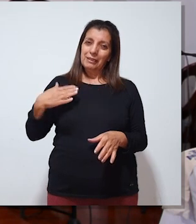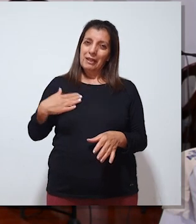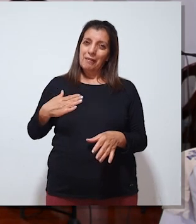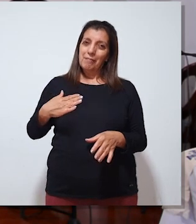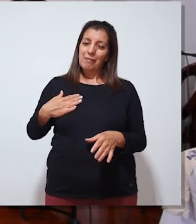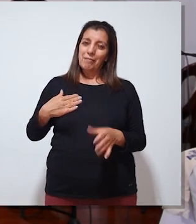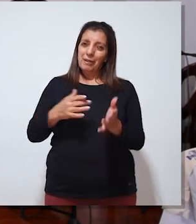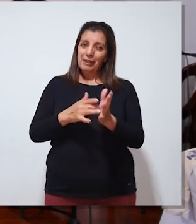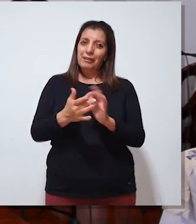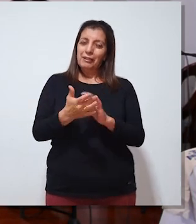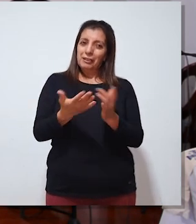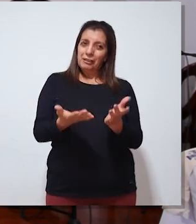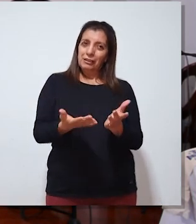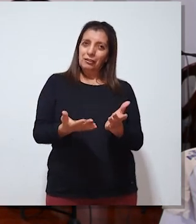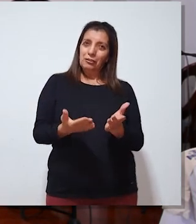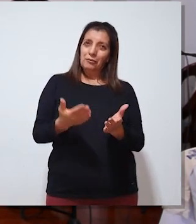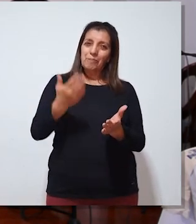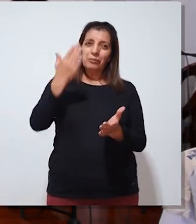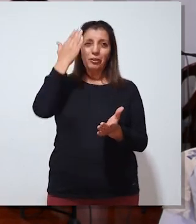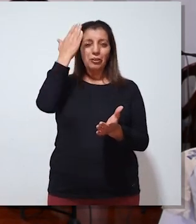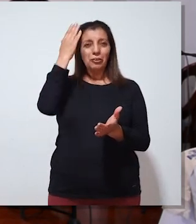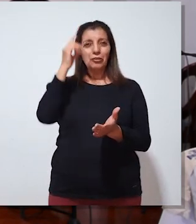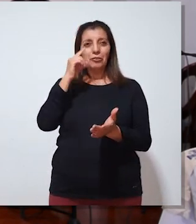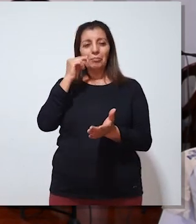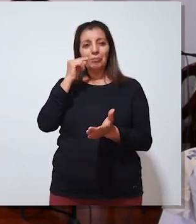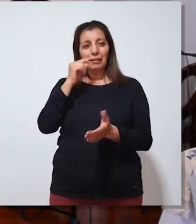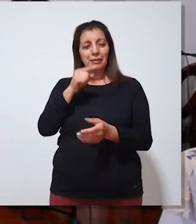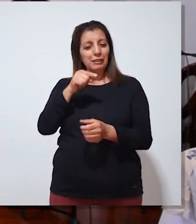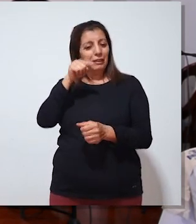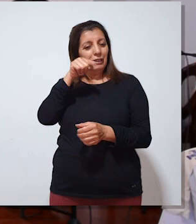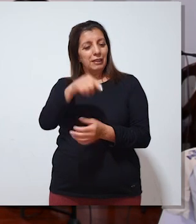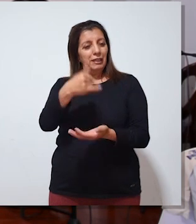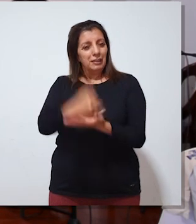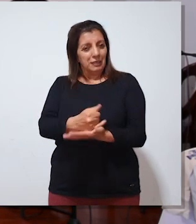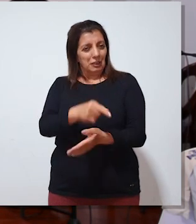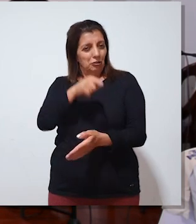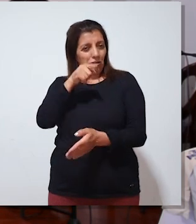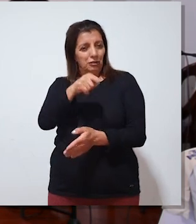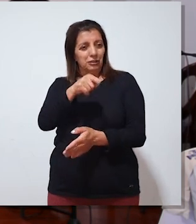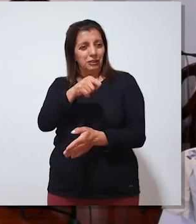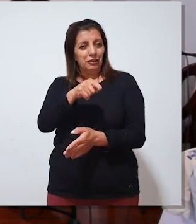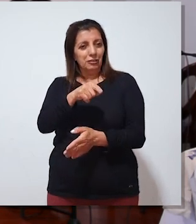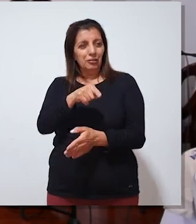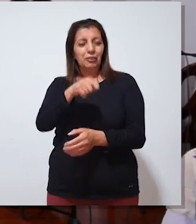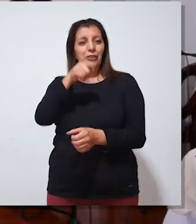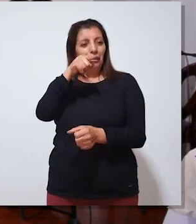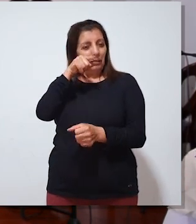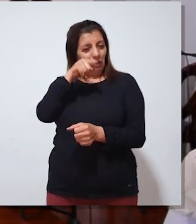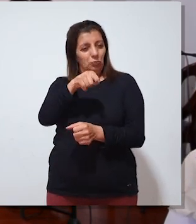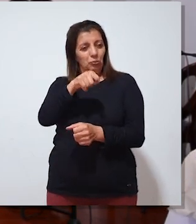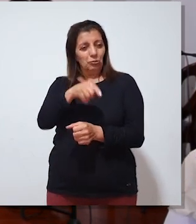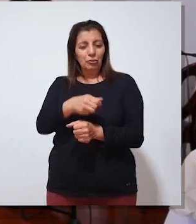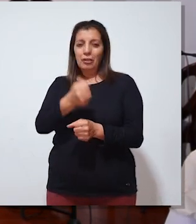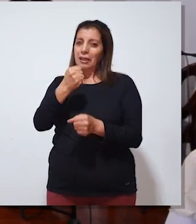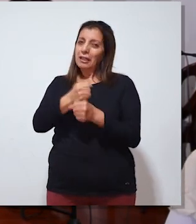Dios. El Señor es contigo y tú eres la sierva dispuesta